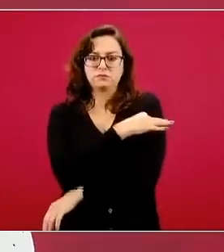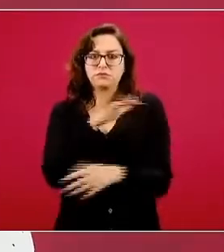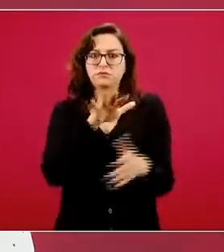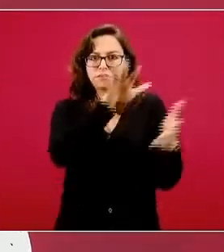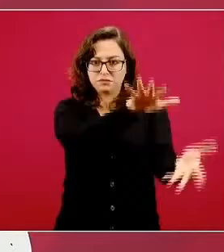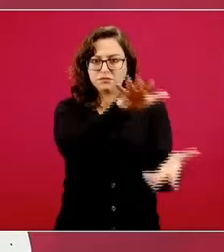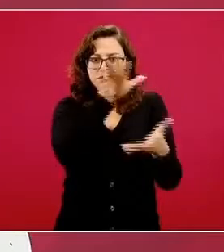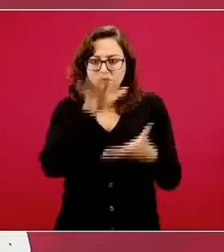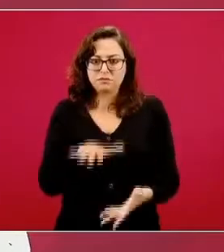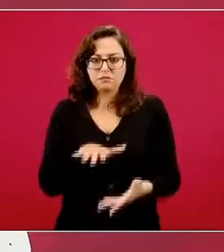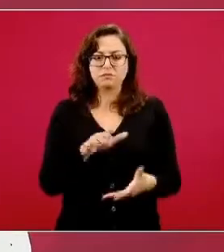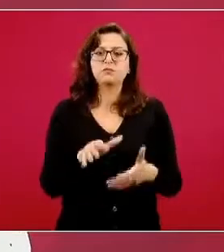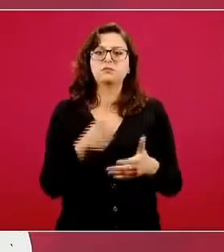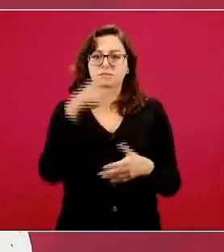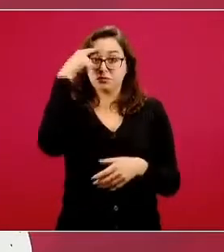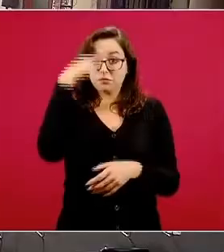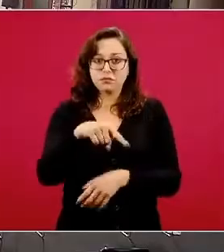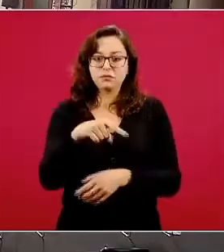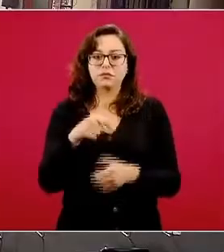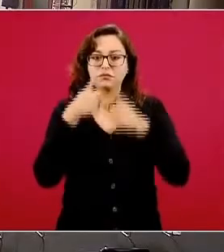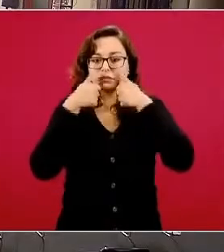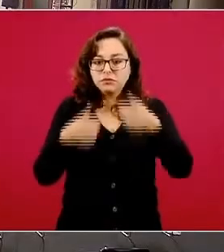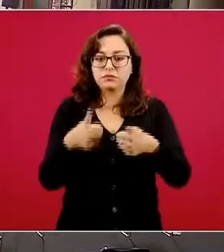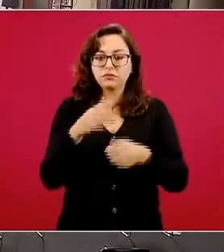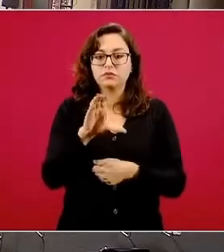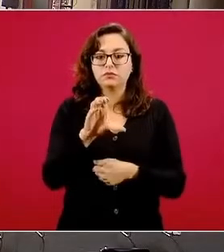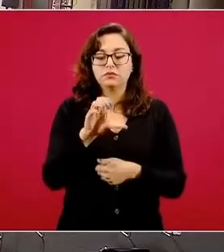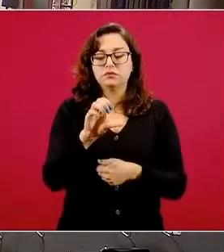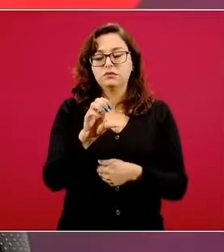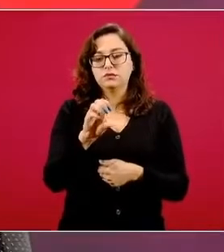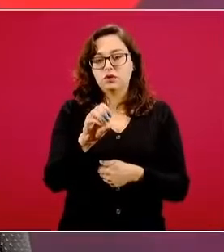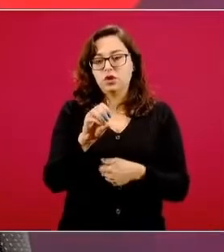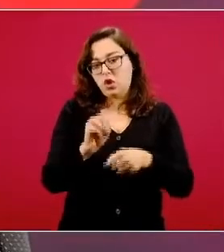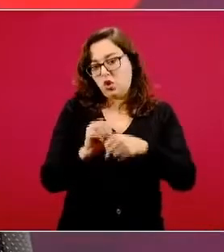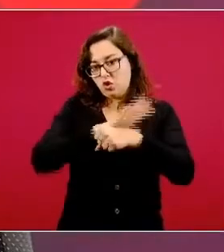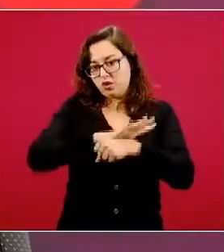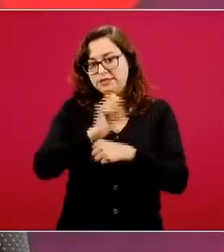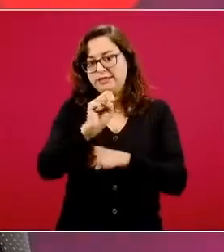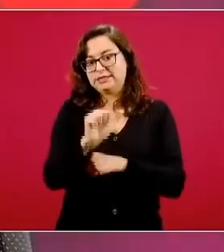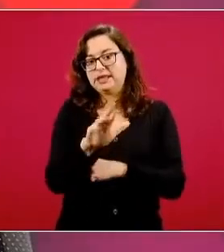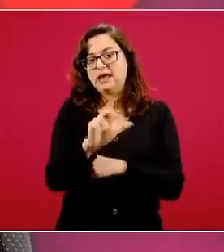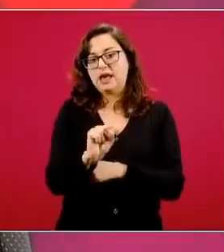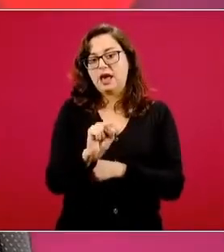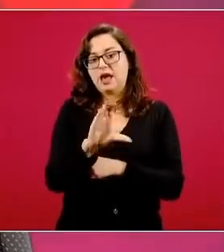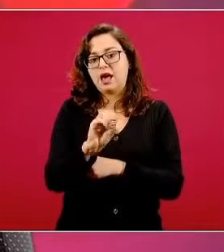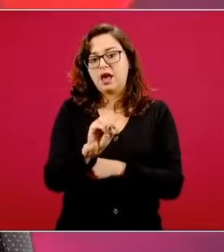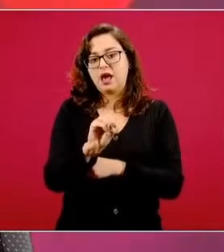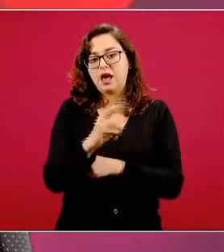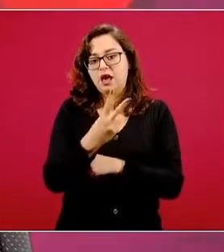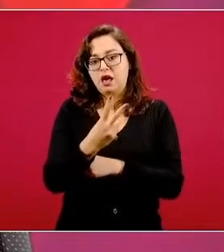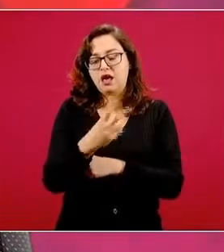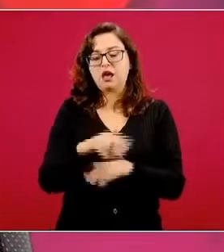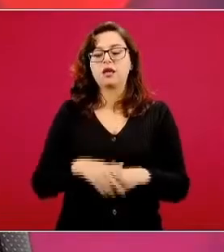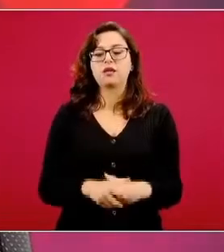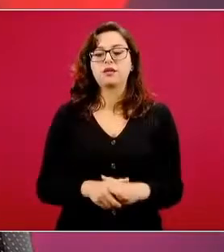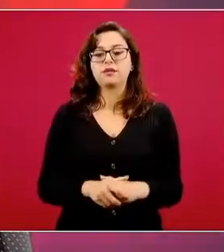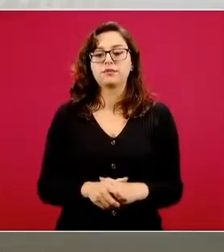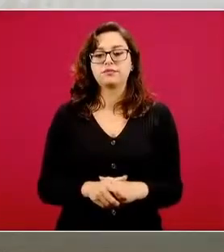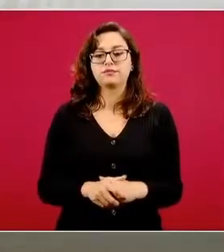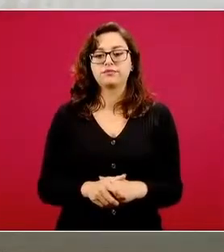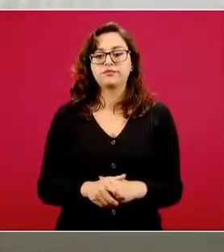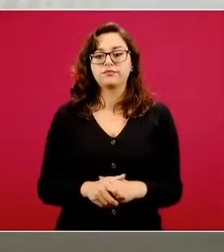disponibles de coronavirus de SARS-CoV-2 para aplicar a la población.